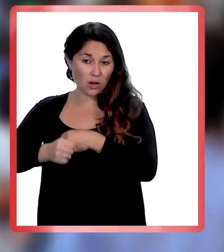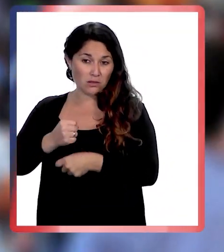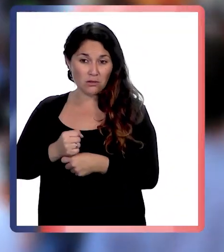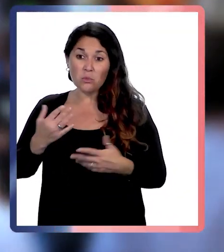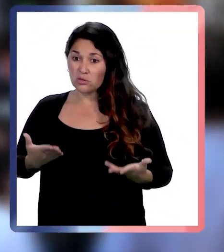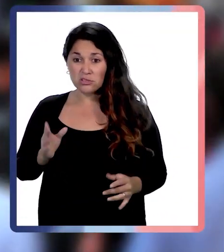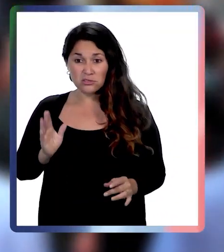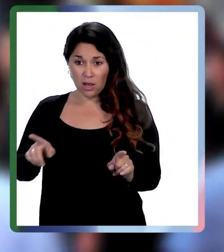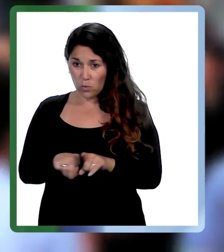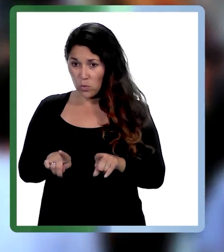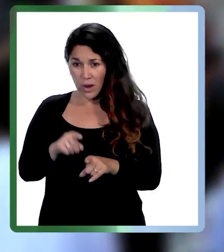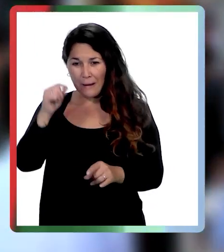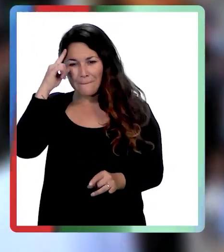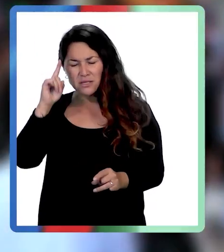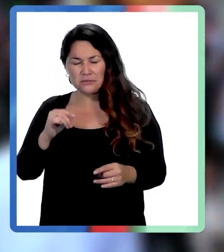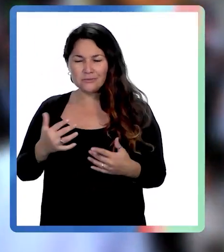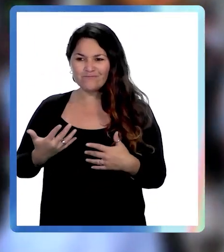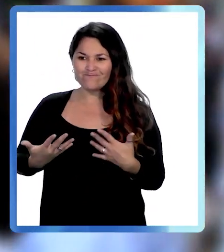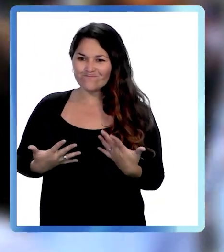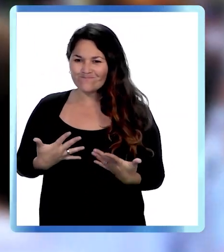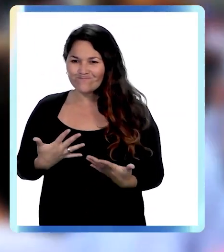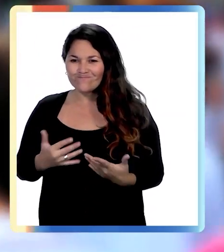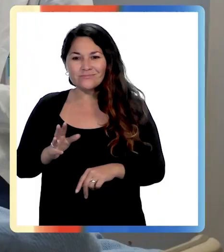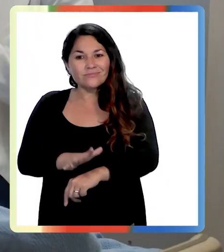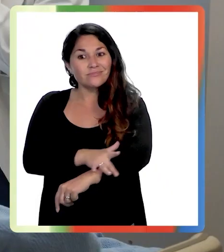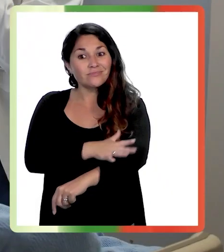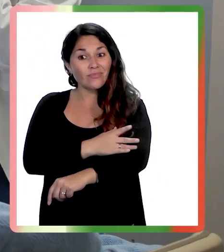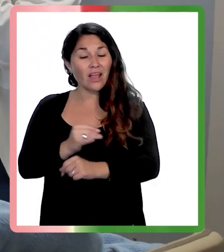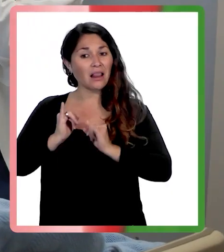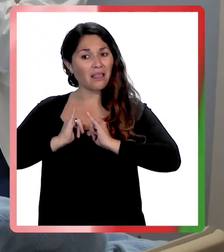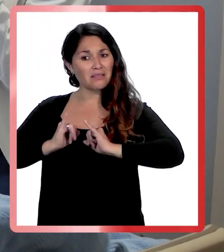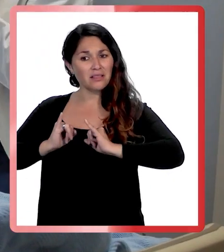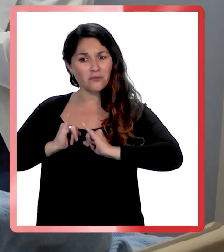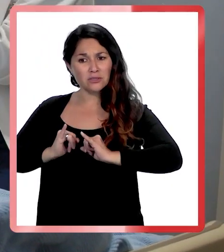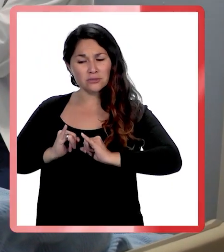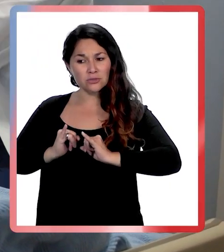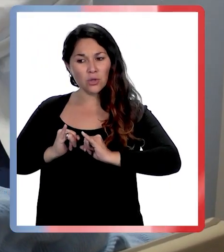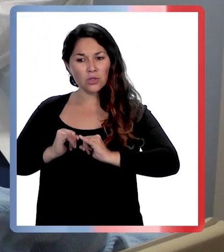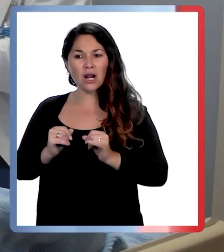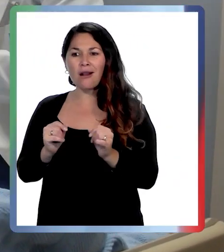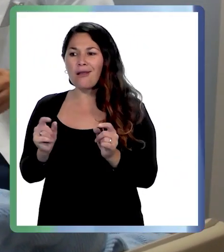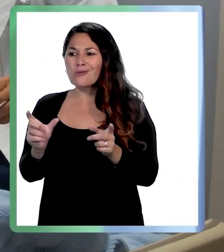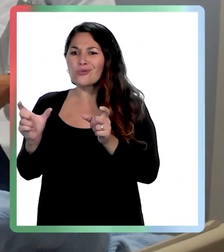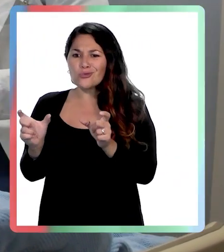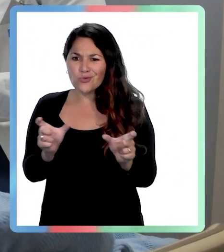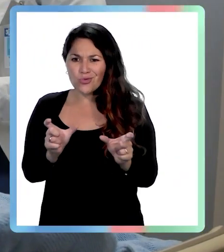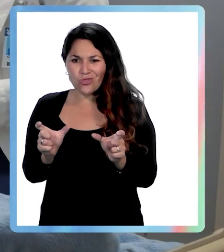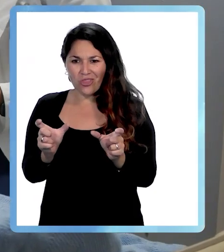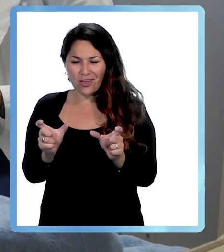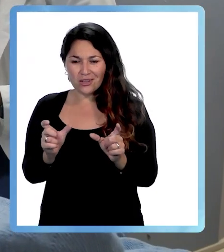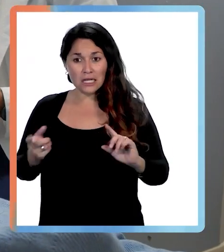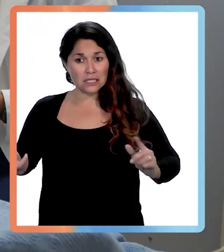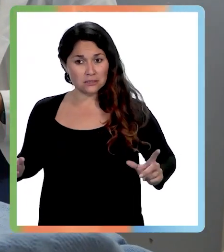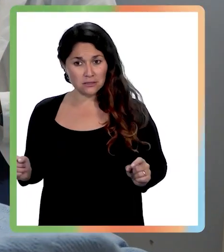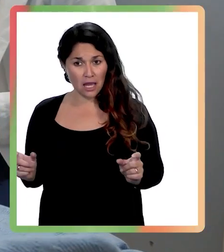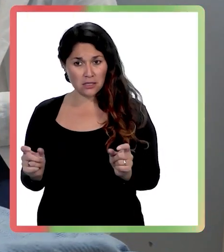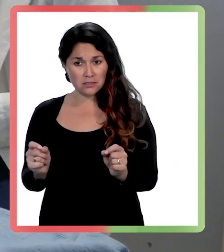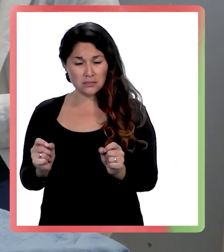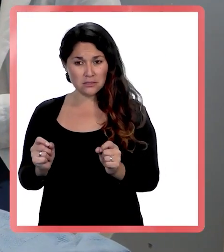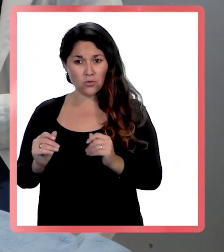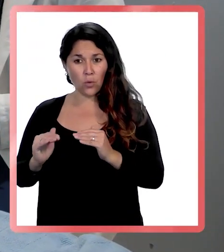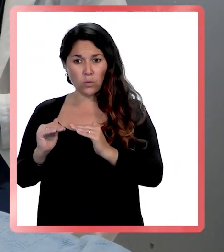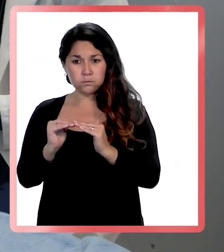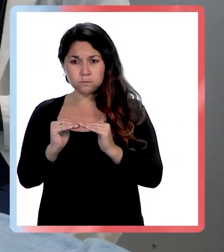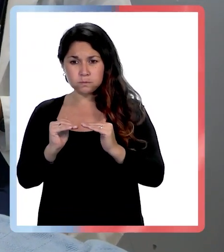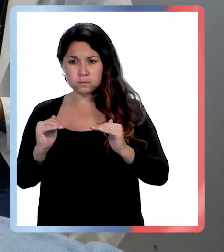siendo así. Lo que pasa es que da una sensación que datos muestran que esta curva de control de cáncer se ha